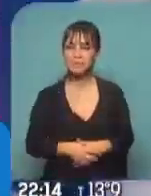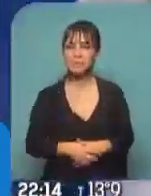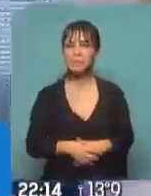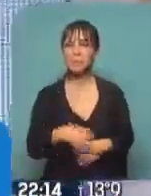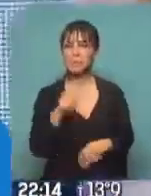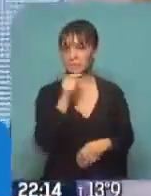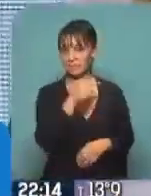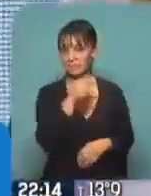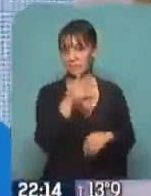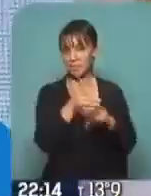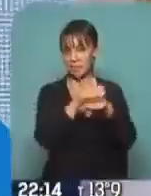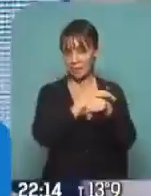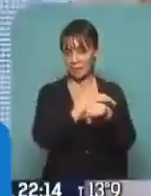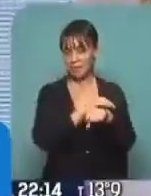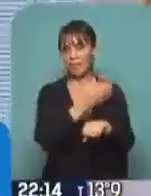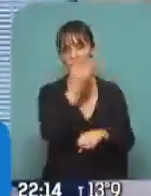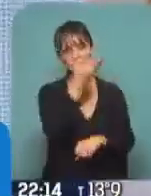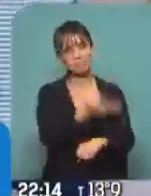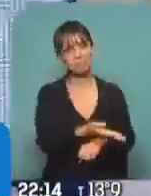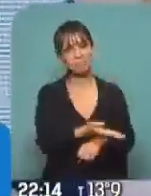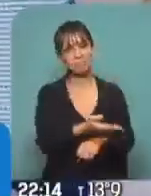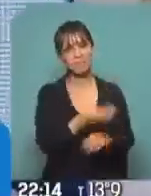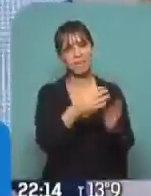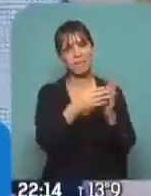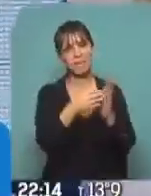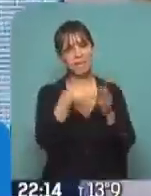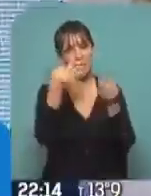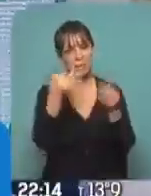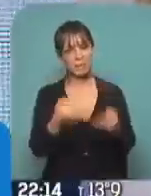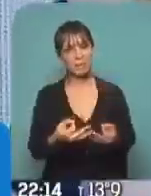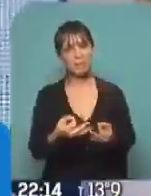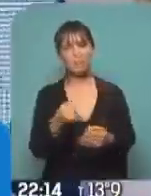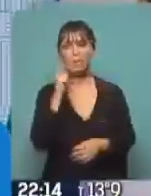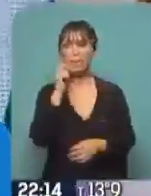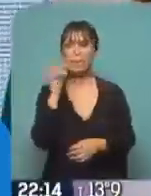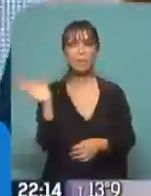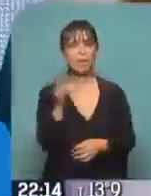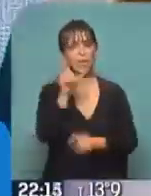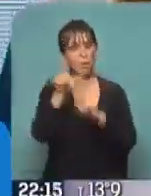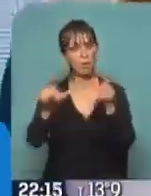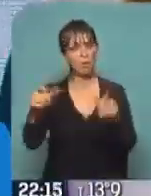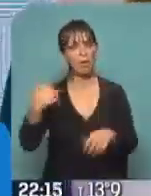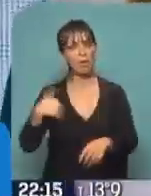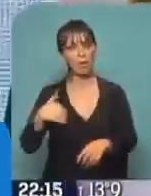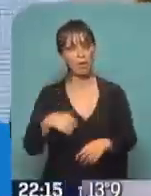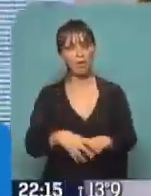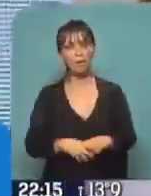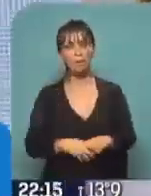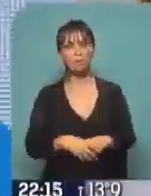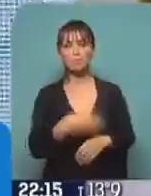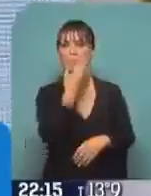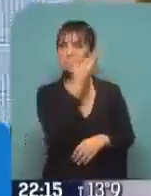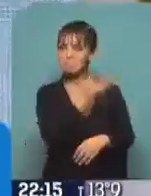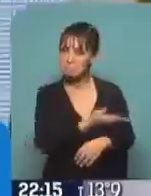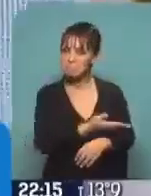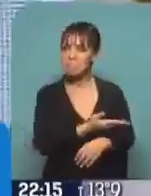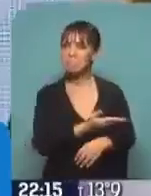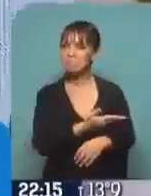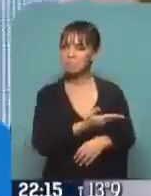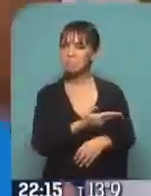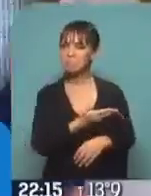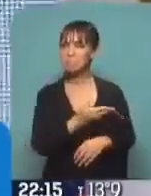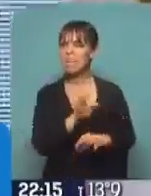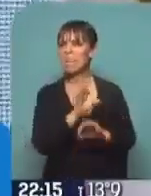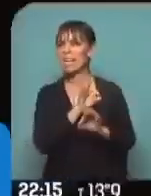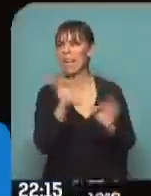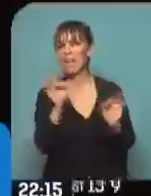Horacio es un ejemplo muy lindo para todos los argentinos. Es alguien a quien nunca nadie